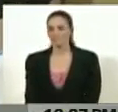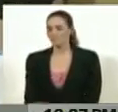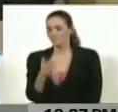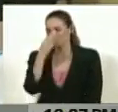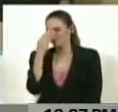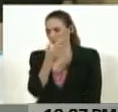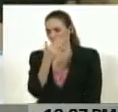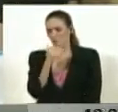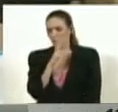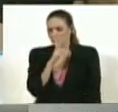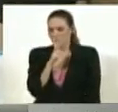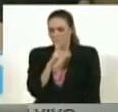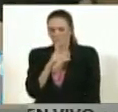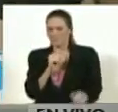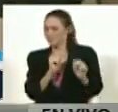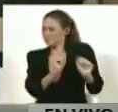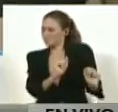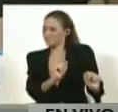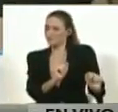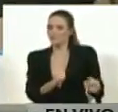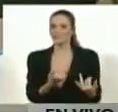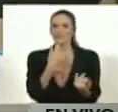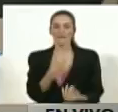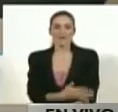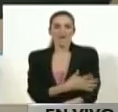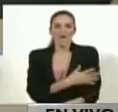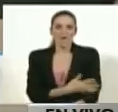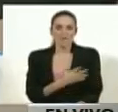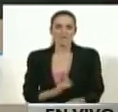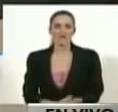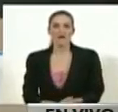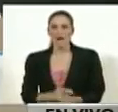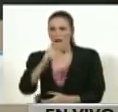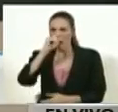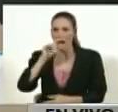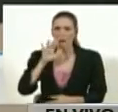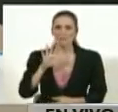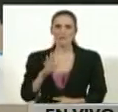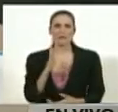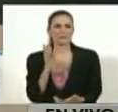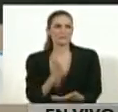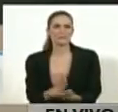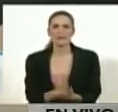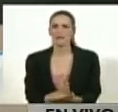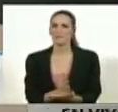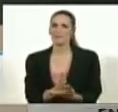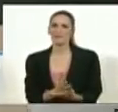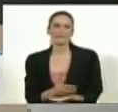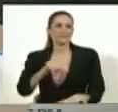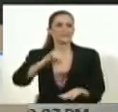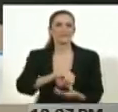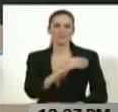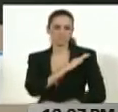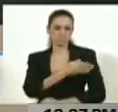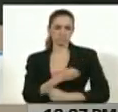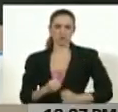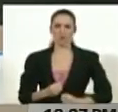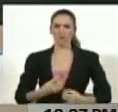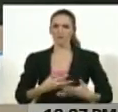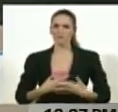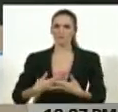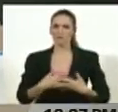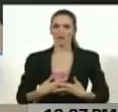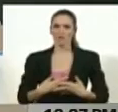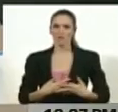categóricamente con mucha fuerza como ya lo dije las amenazas que desde los centros de poder estadounidense